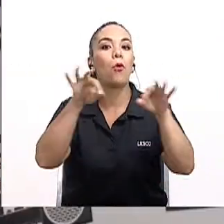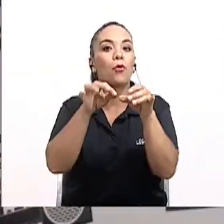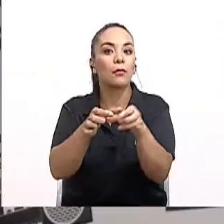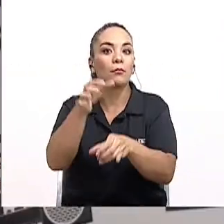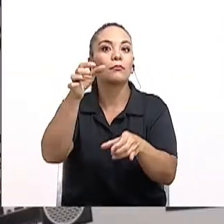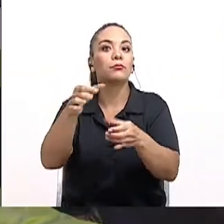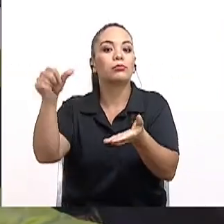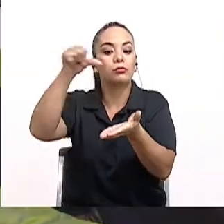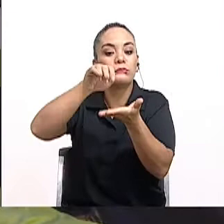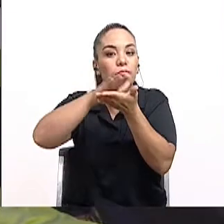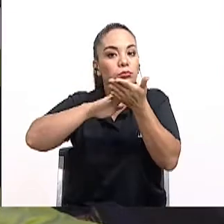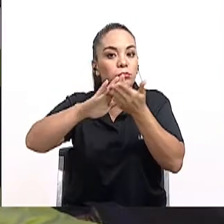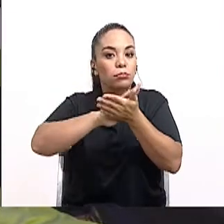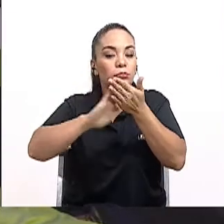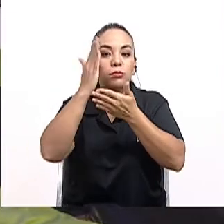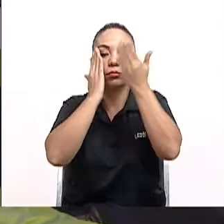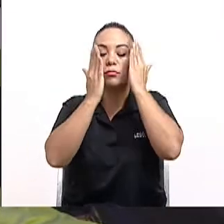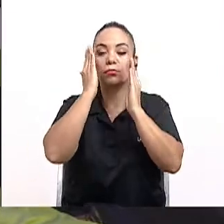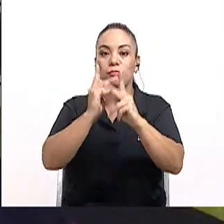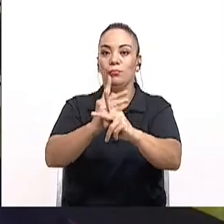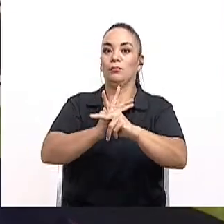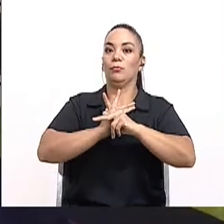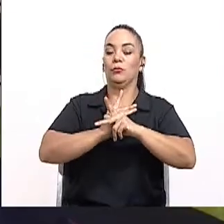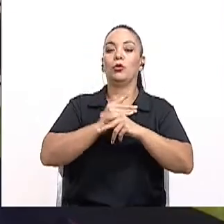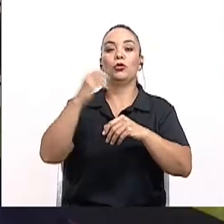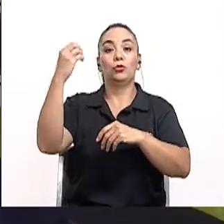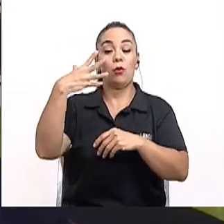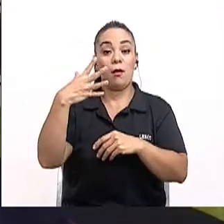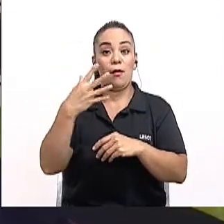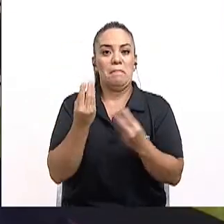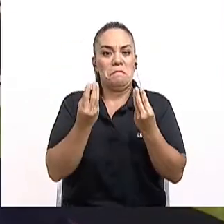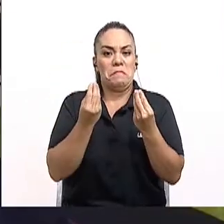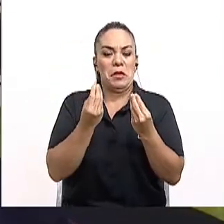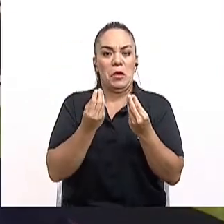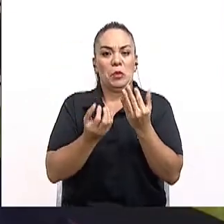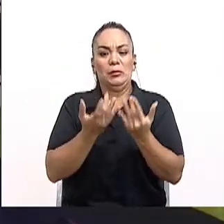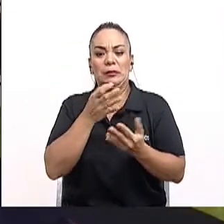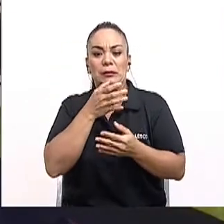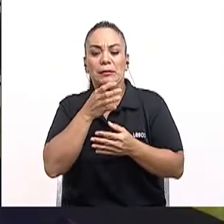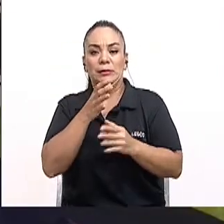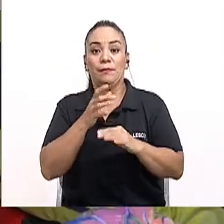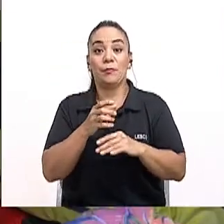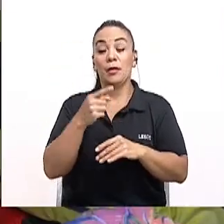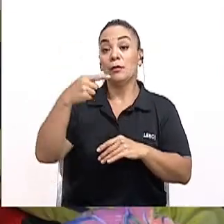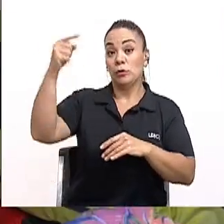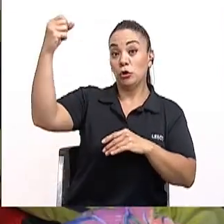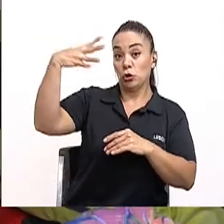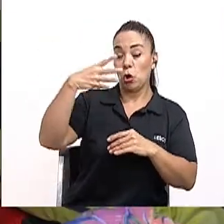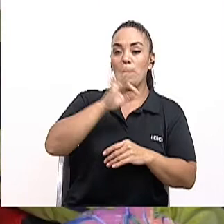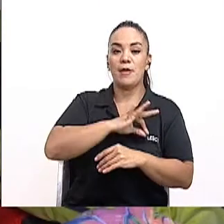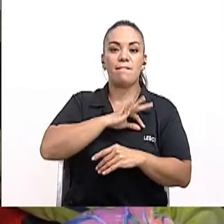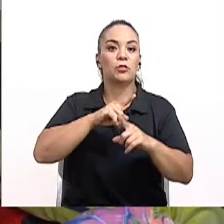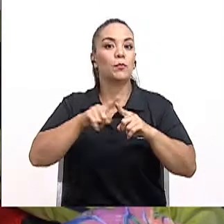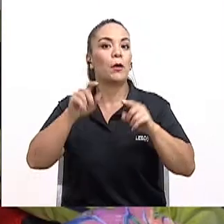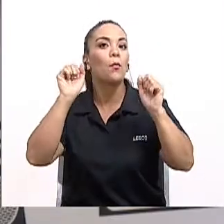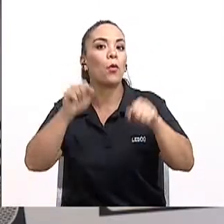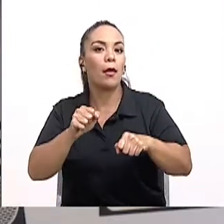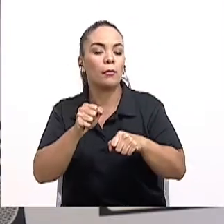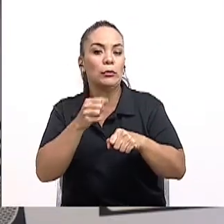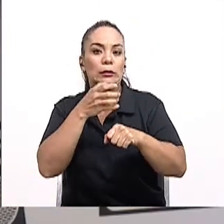bloqueador solar. Porque me da mucho miedo quemarme, porque el sol nos da muchos beneficios, pero si no nos cuidamos, nos podemos quemar en